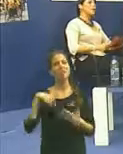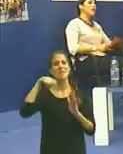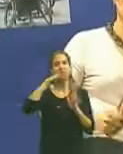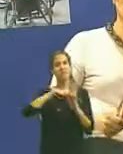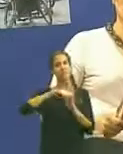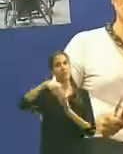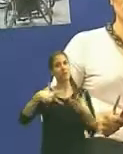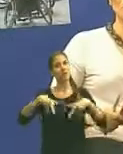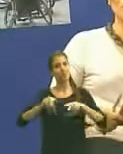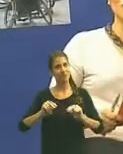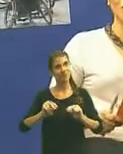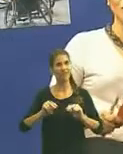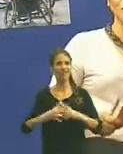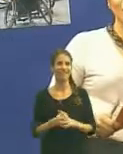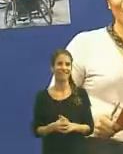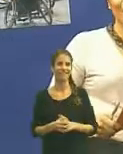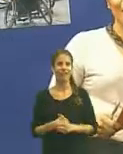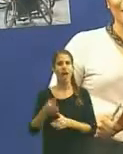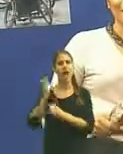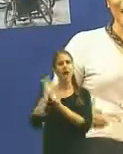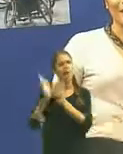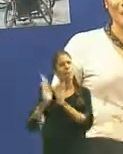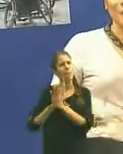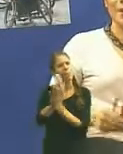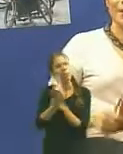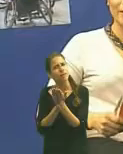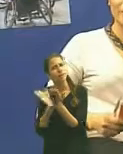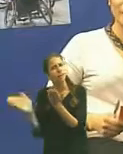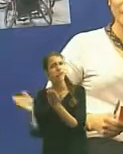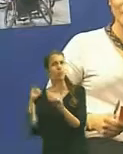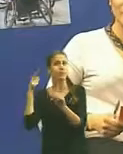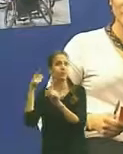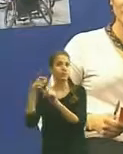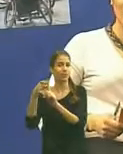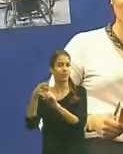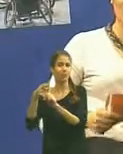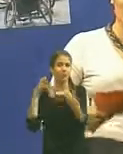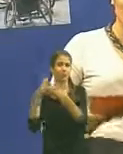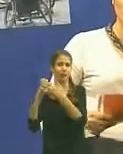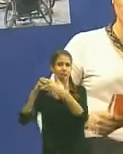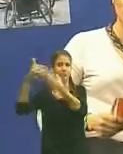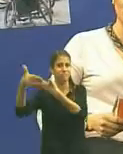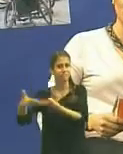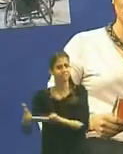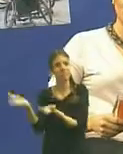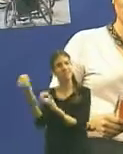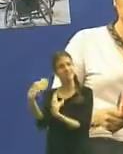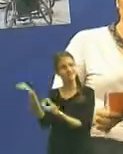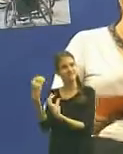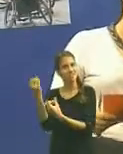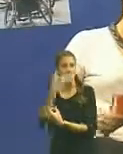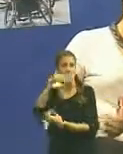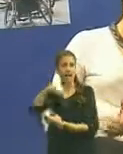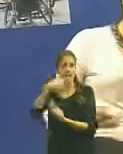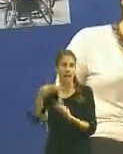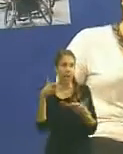terminamos el programa de hoy, ¿no? Conociendo todas esas terapias alternativas que existen para eliminar todas esas barreras que nos podamos encontrar